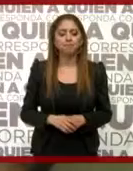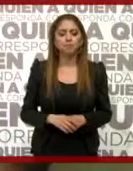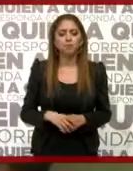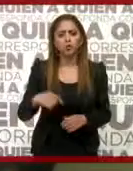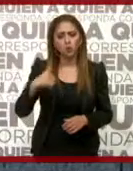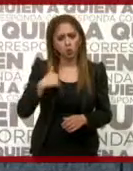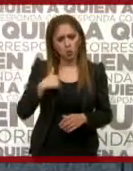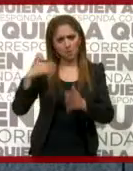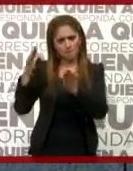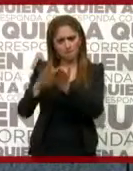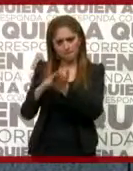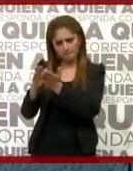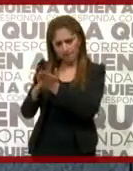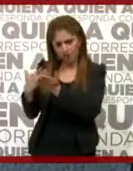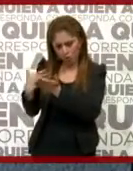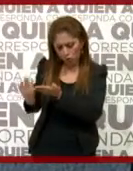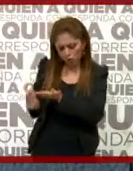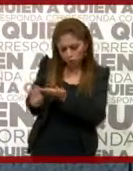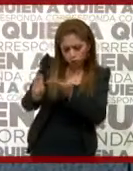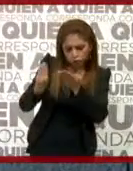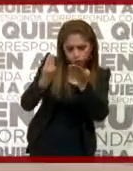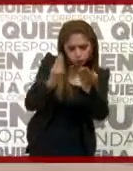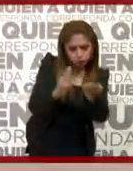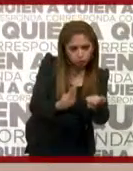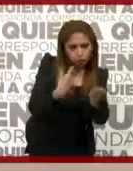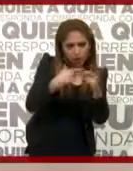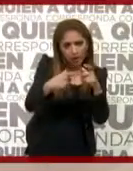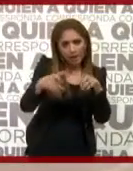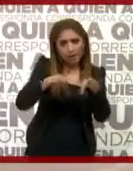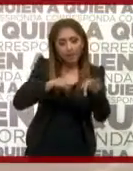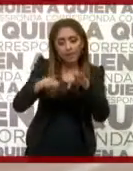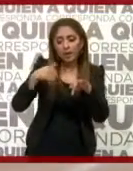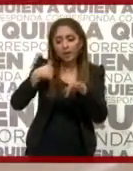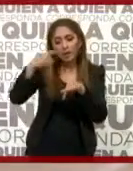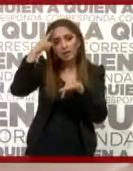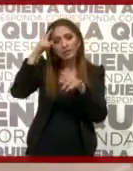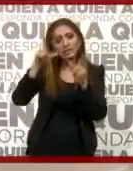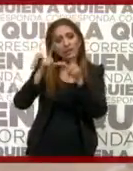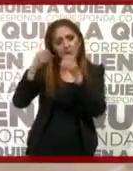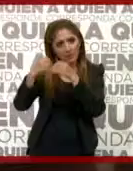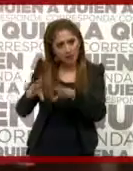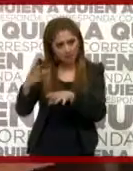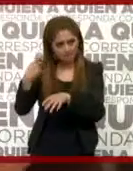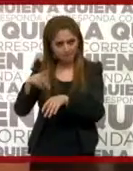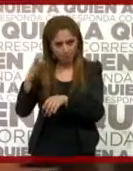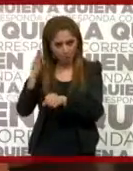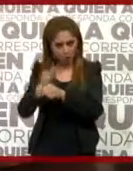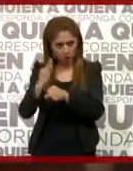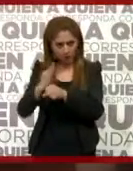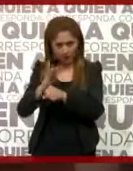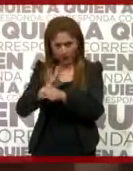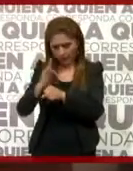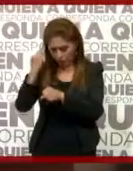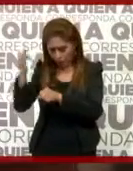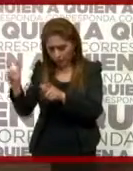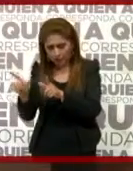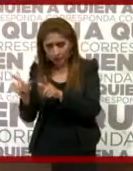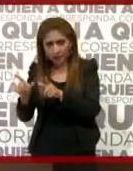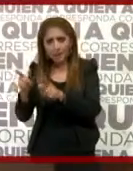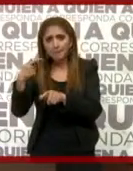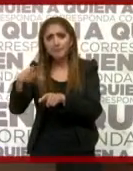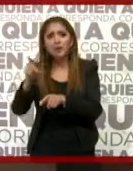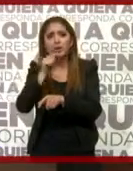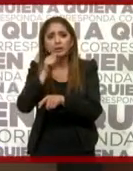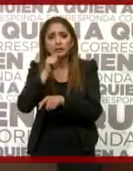mis documentos, no llevo la credencial de trabajador, la cual la extravié, pero ya la tengo en trámite, la cual no me la han